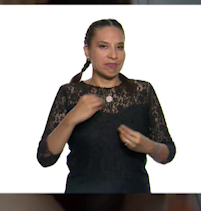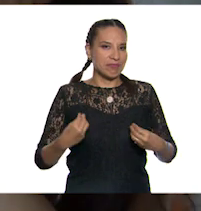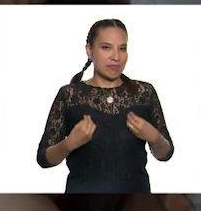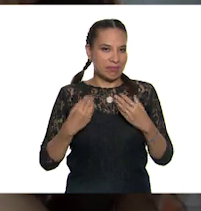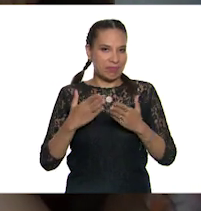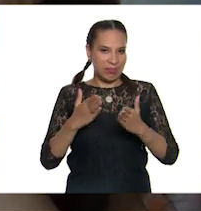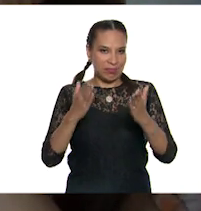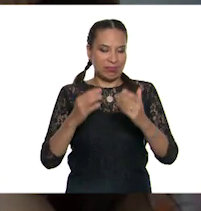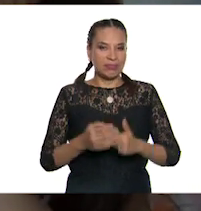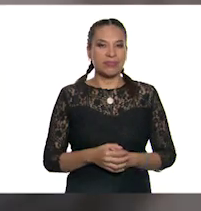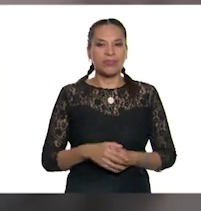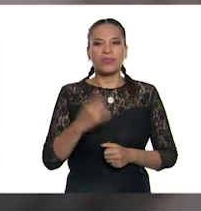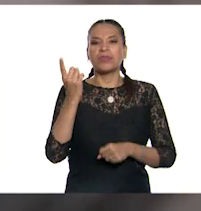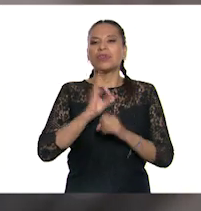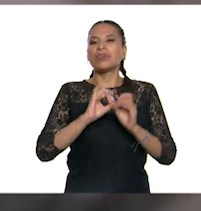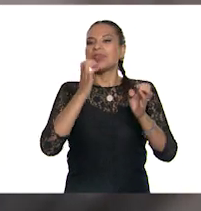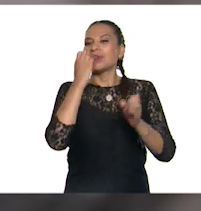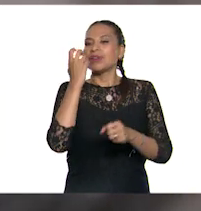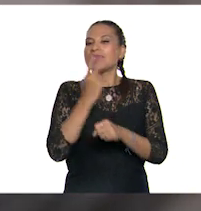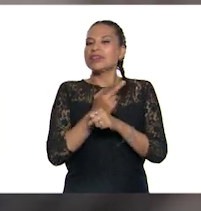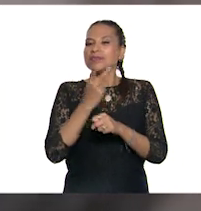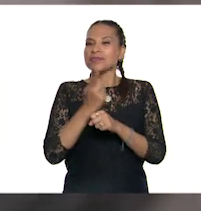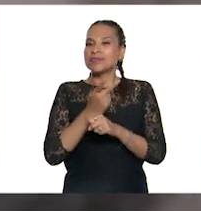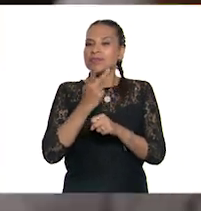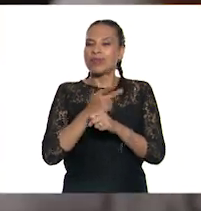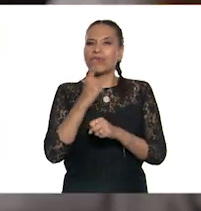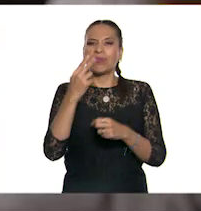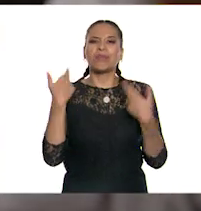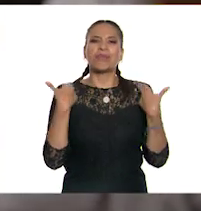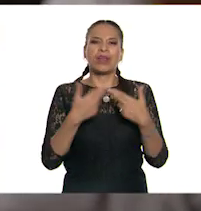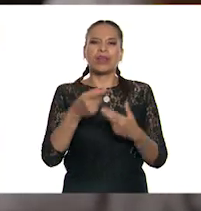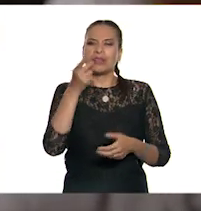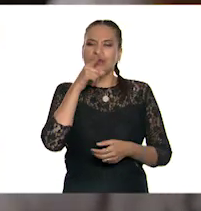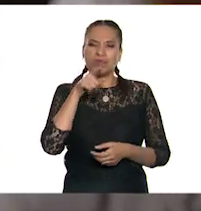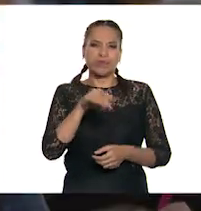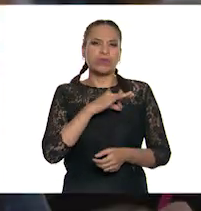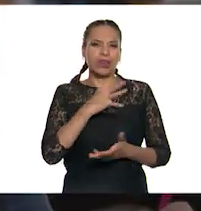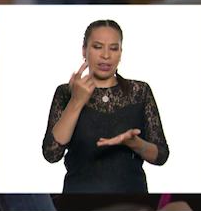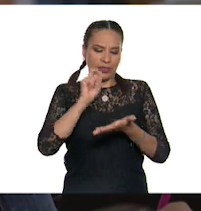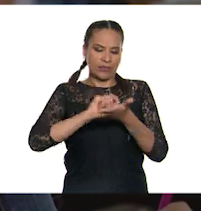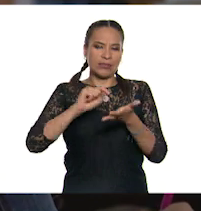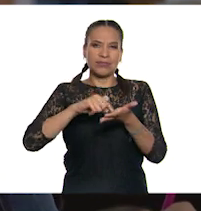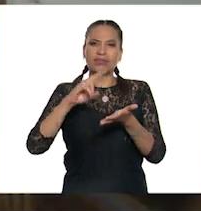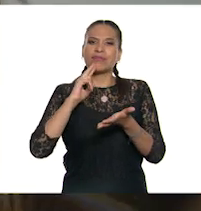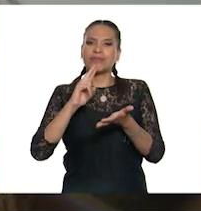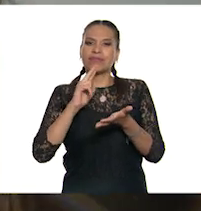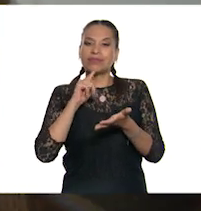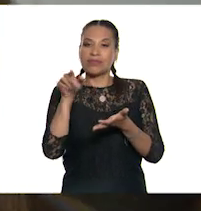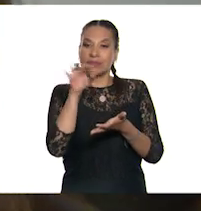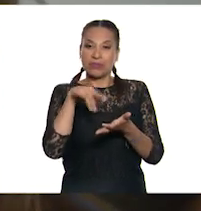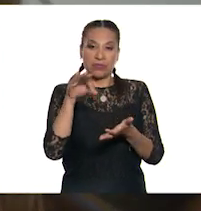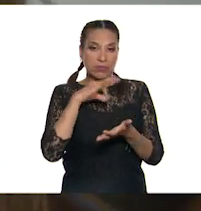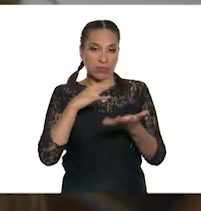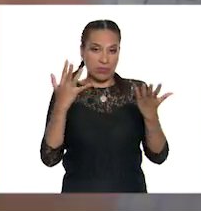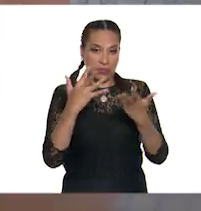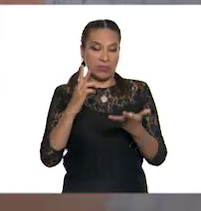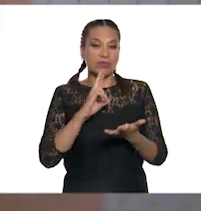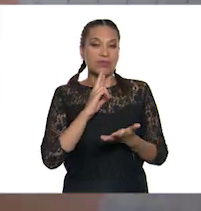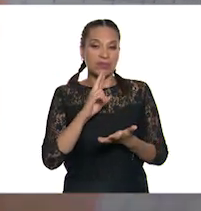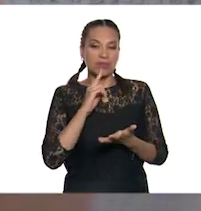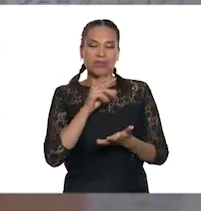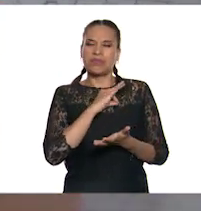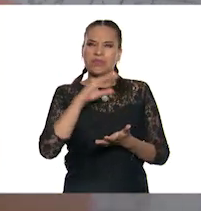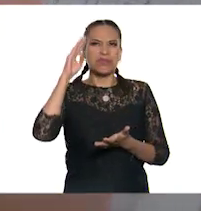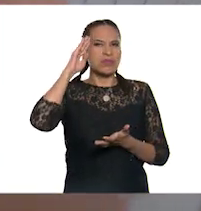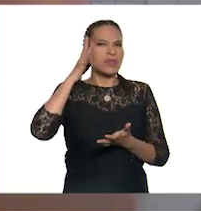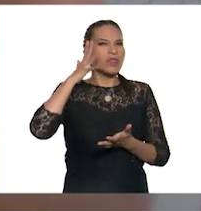camino. Un día en la preparatoria, un maestro nos retó a resolver un algoritmo y nos dijo, si alguien lo puede resolver,